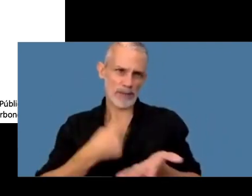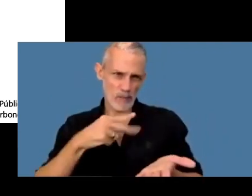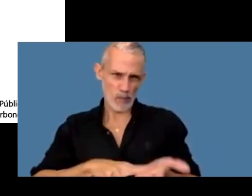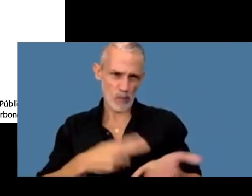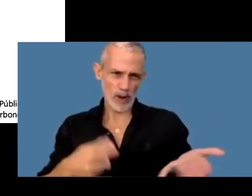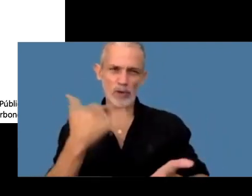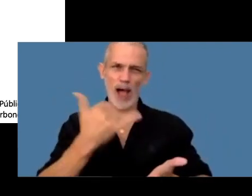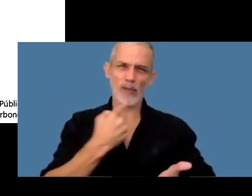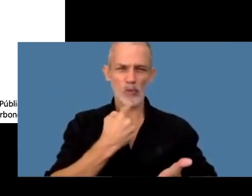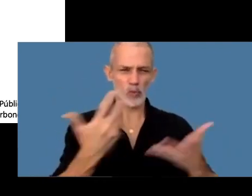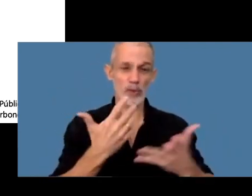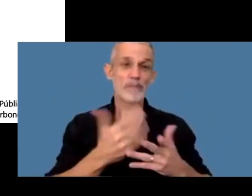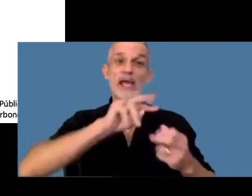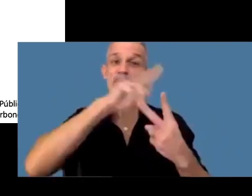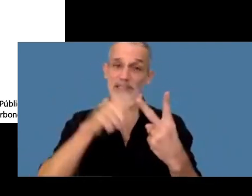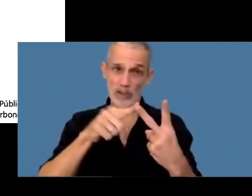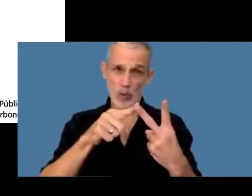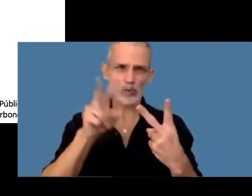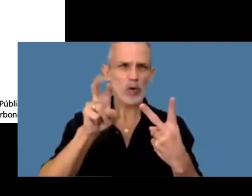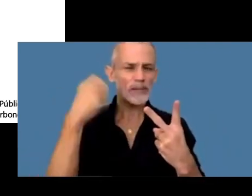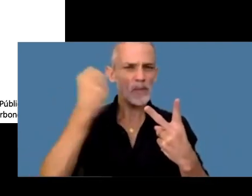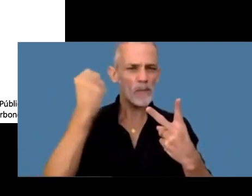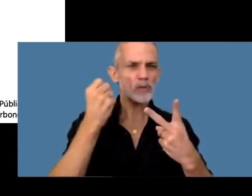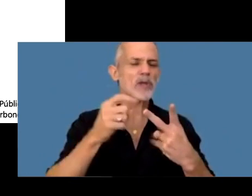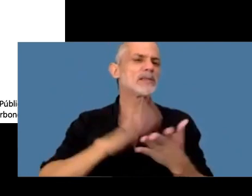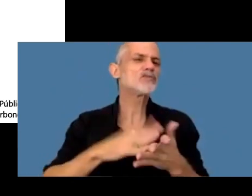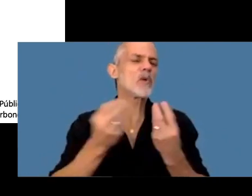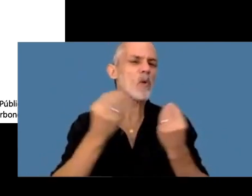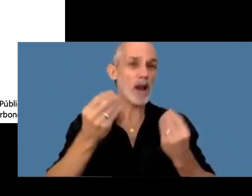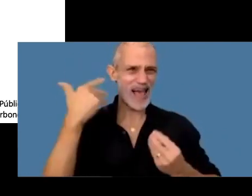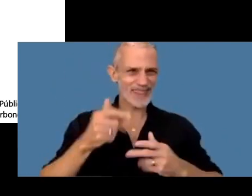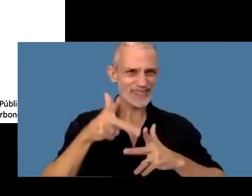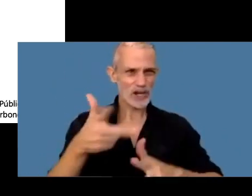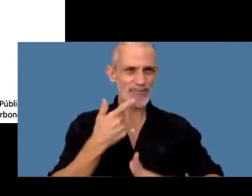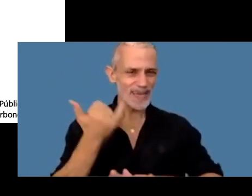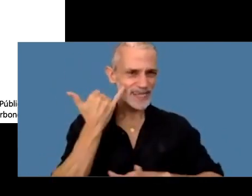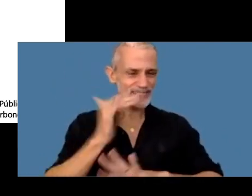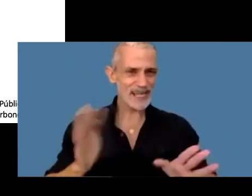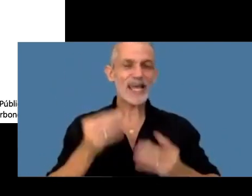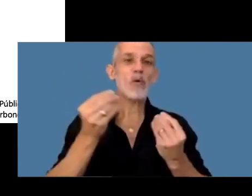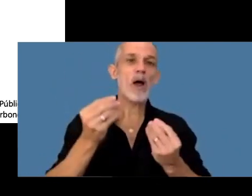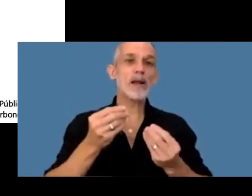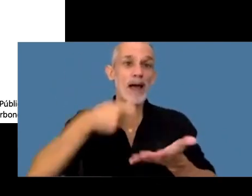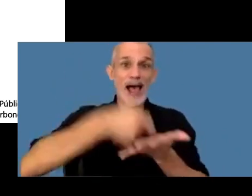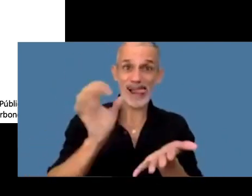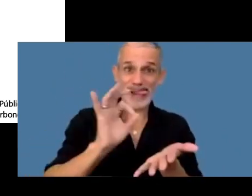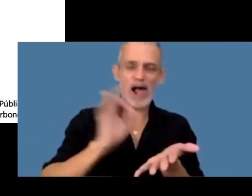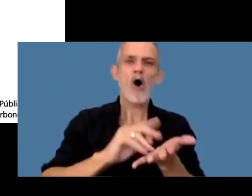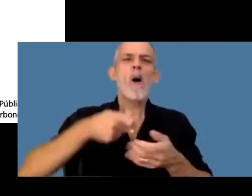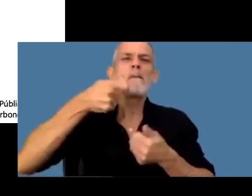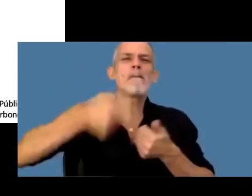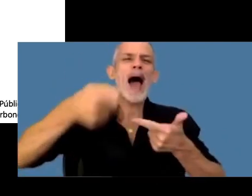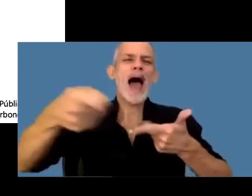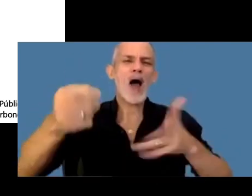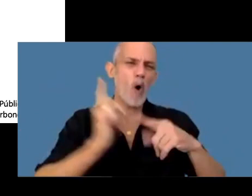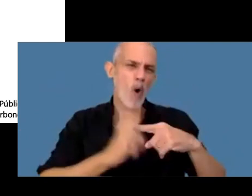la segunda cuestión, que tiene que ver, como les dije antes, tanto con la exención como el pago a cuenta e incluso con las